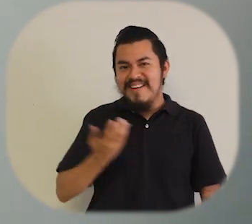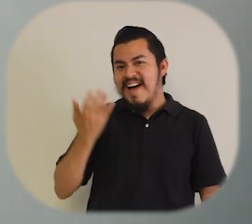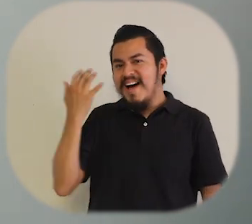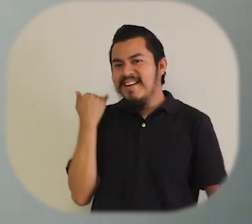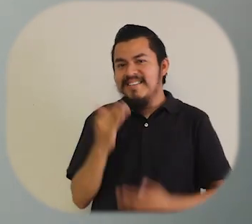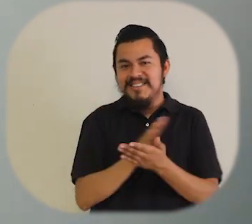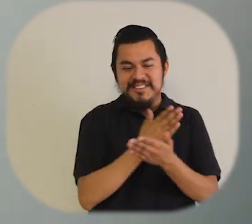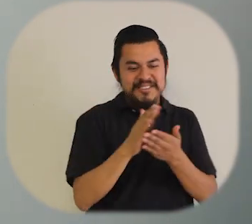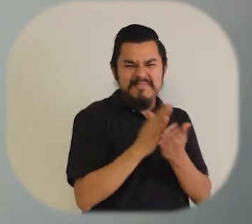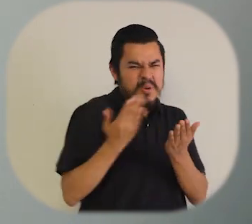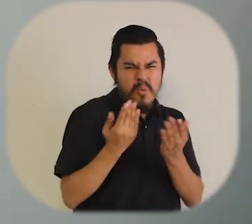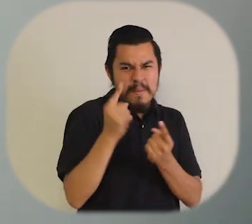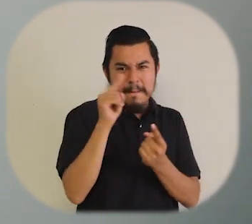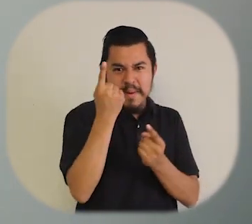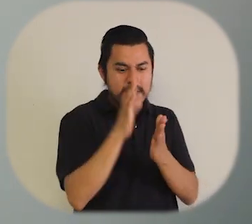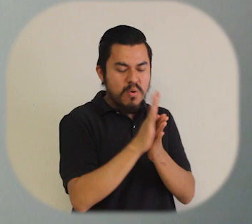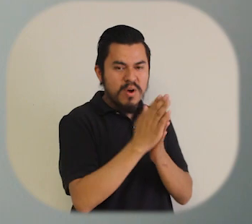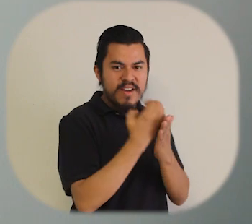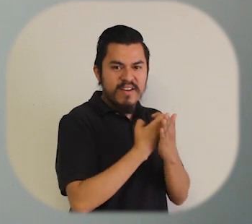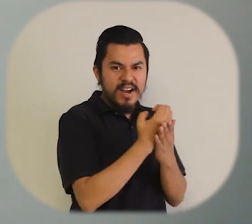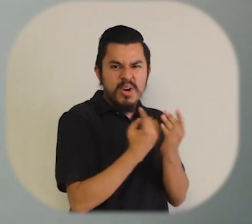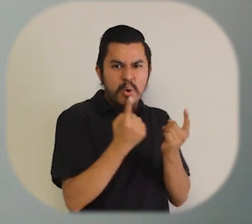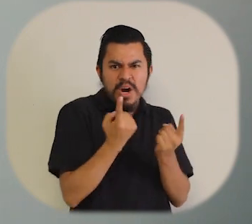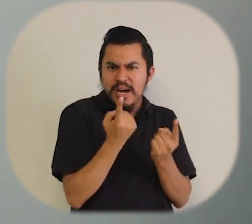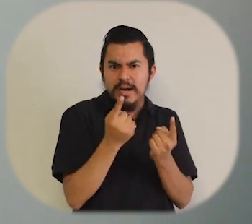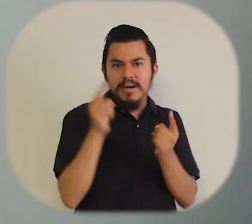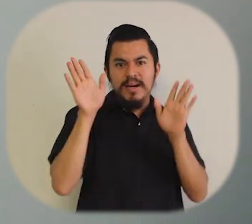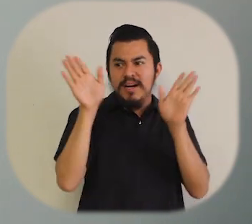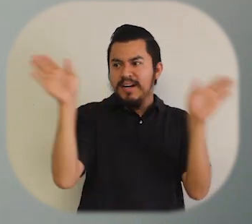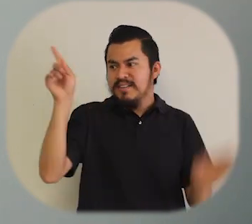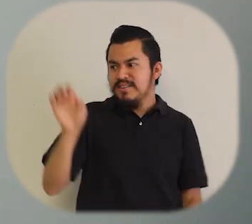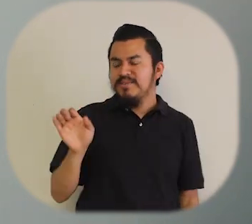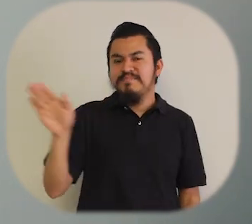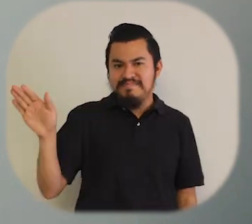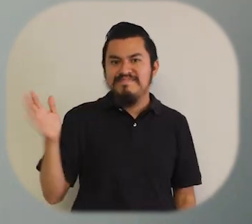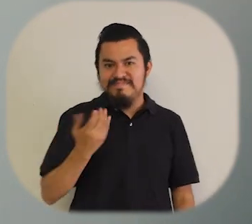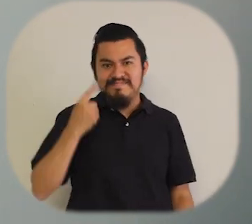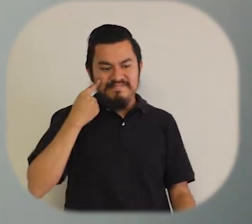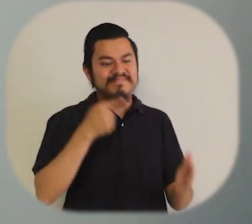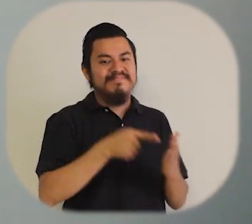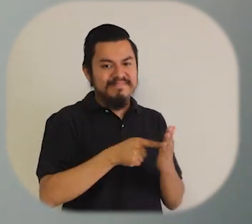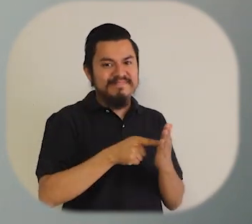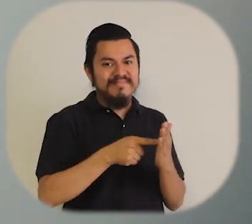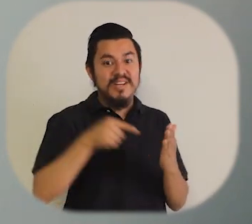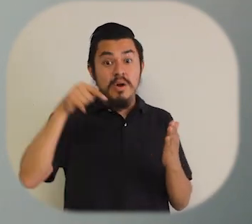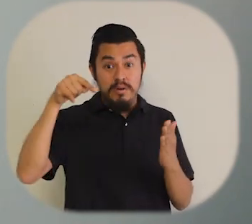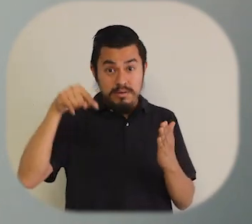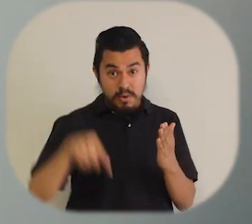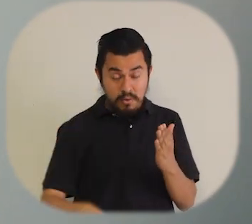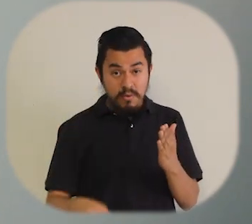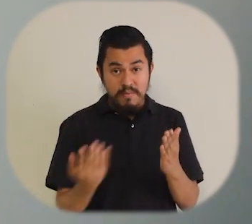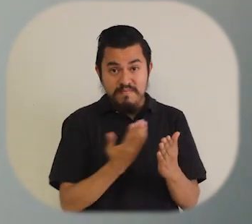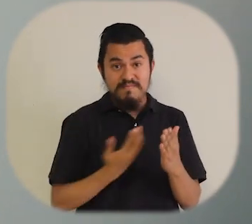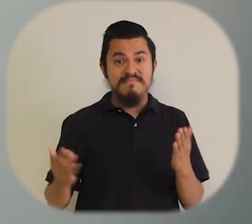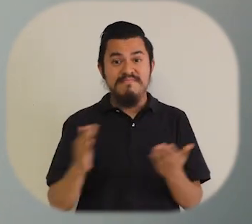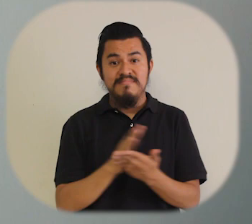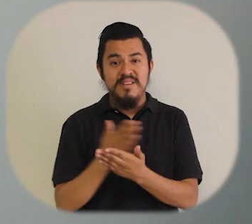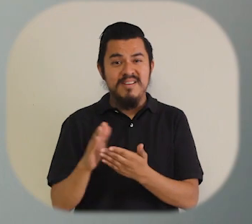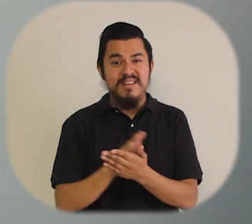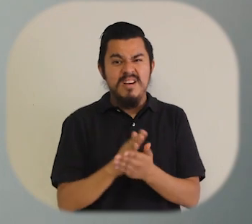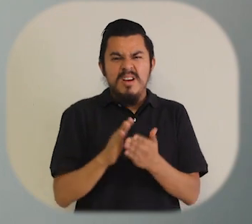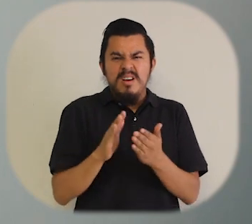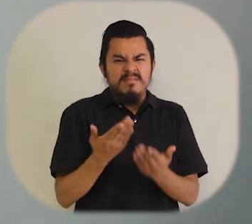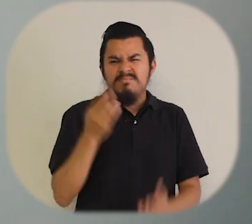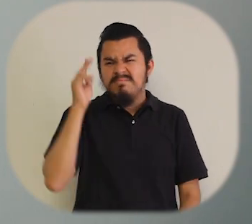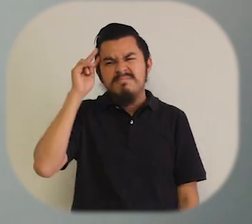pudimos confirmar. Así que ahora vamos a compartir qué significa que Jesús es el Cristo. Por eso es que en los